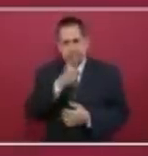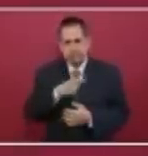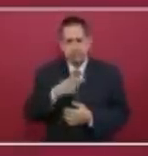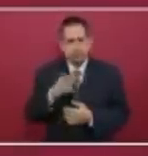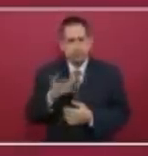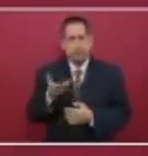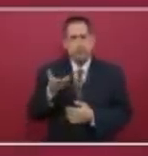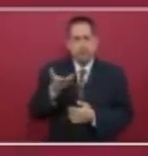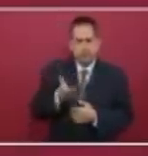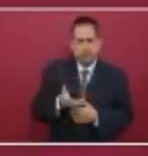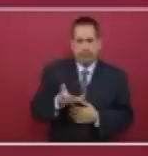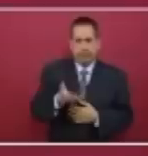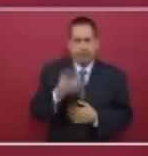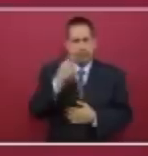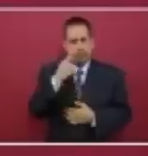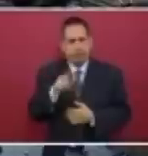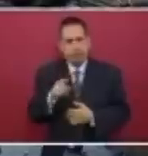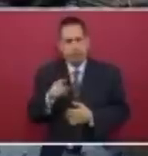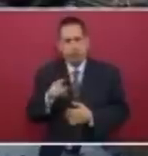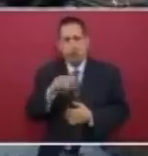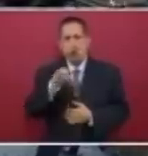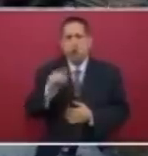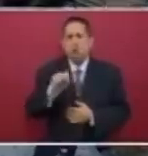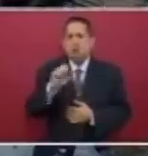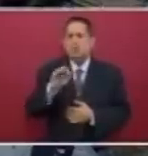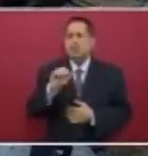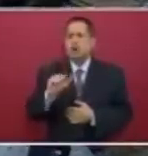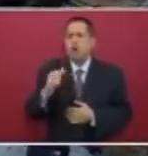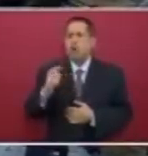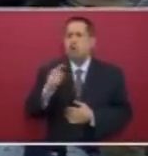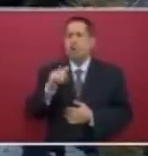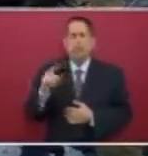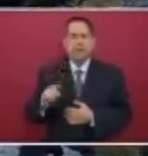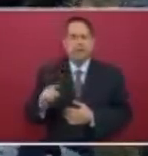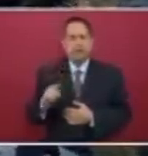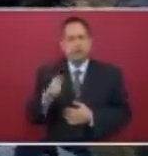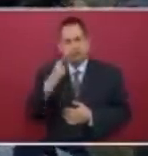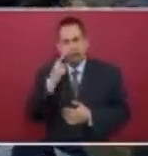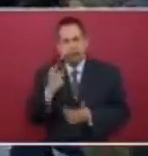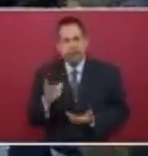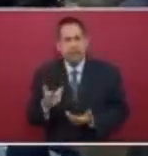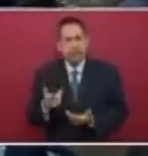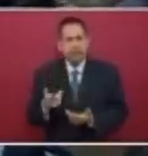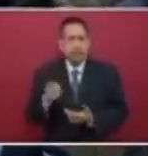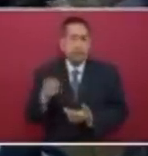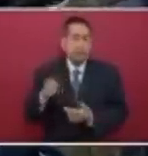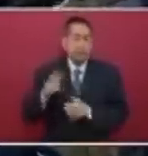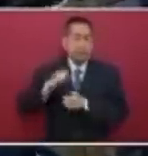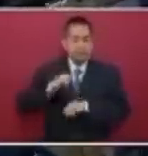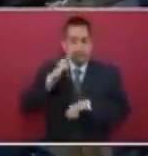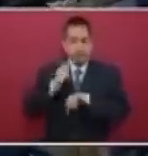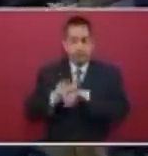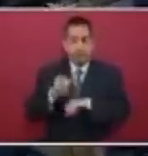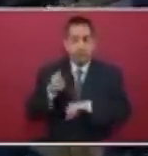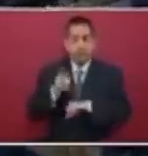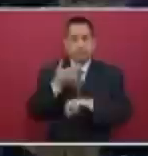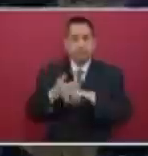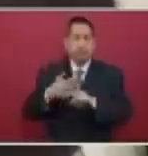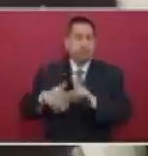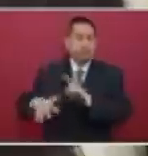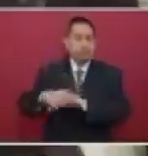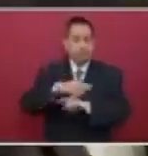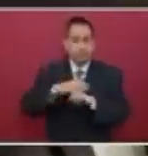solicite a josefa gonzález que es la secretaria del medio ambiente